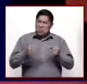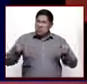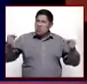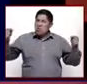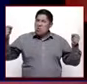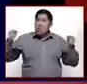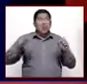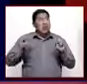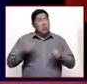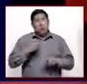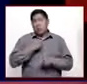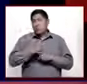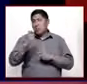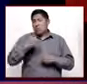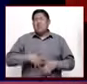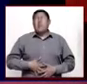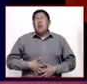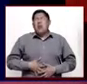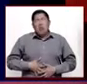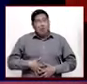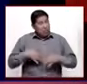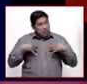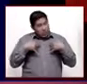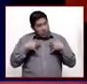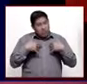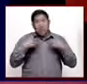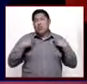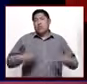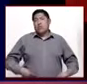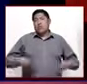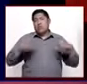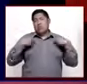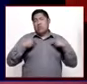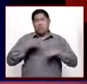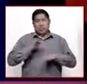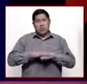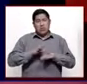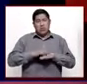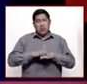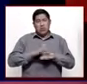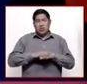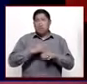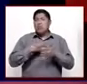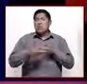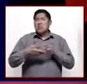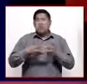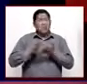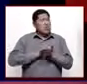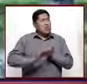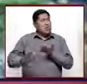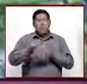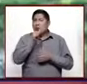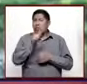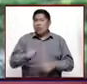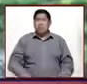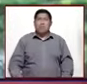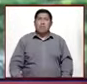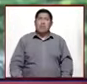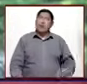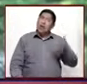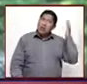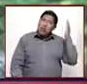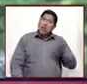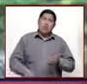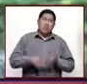parásito, puede ocasionar infecciones tanto en animales como en humanos. Es por eso que se recomienda la potabilización del agua. Este tipo